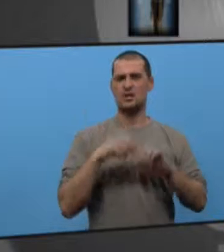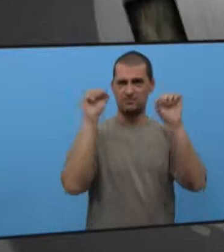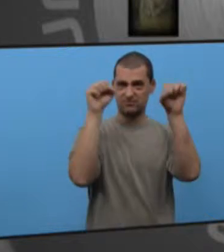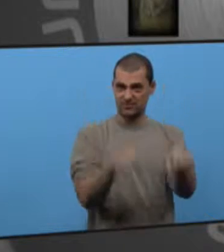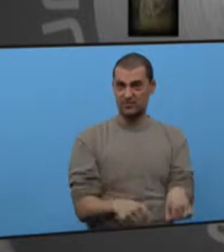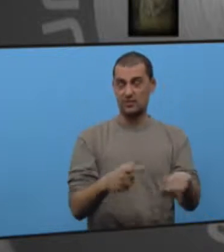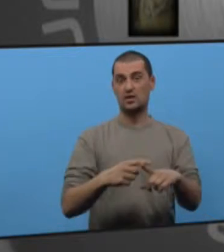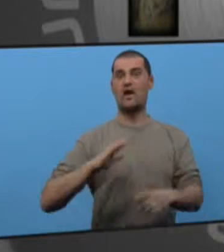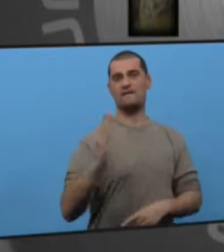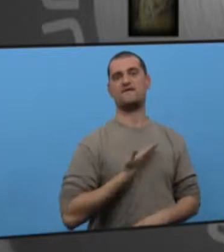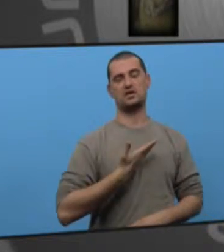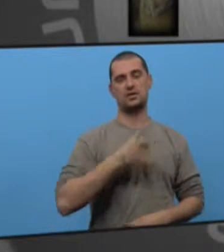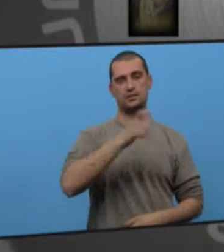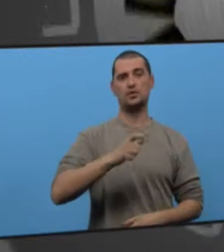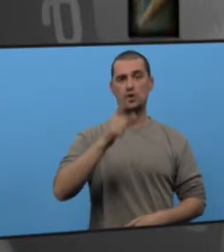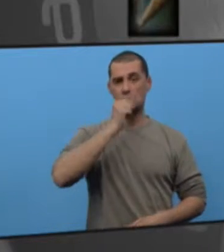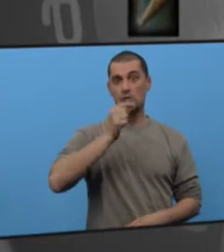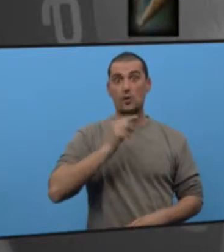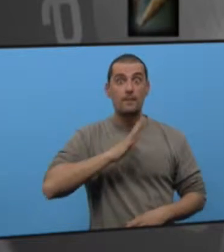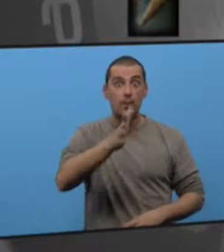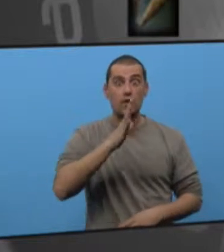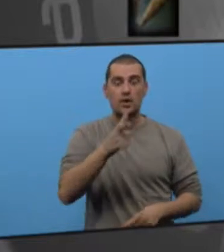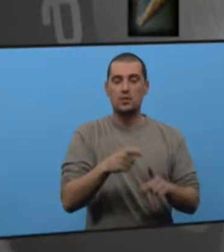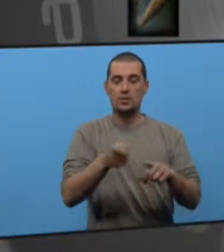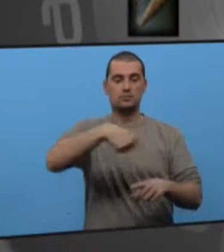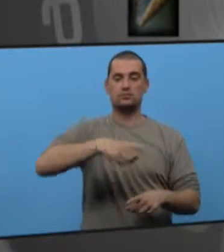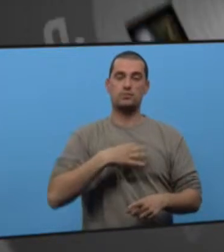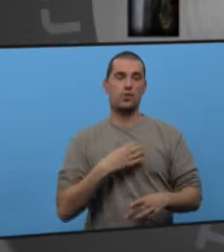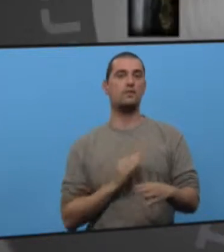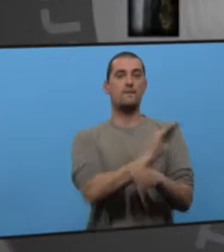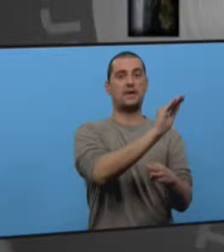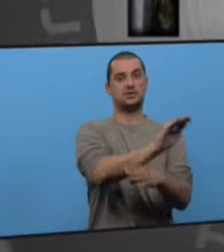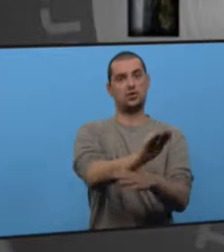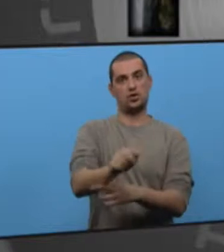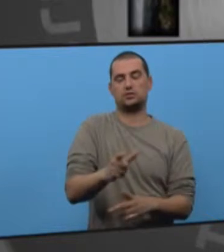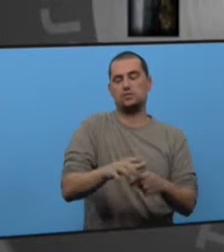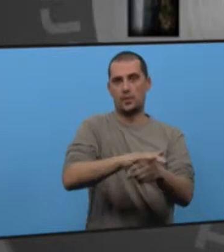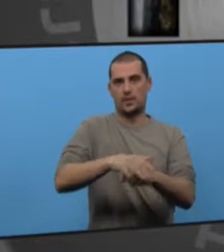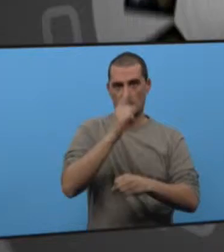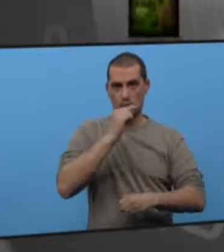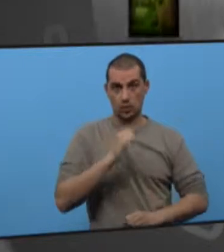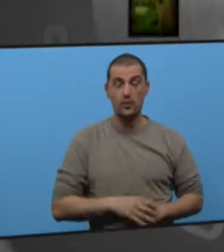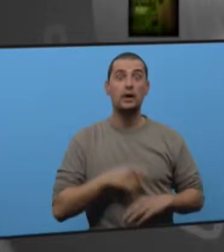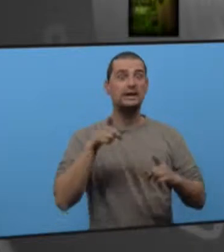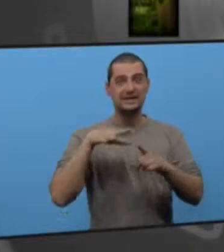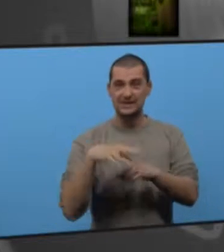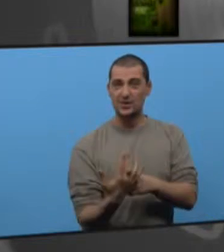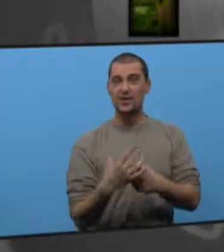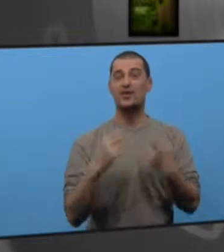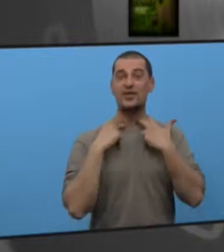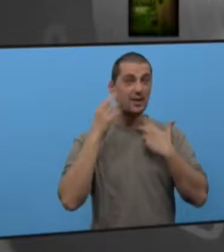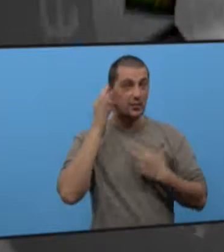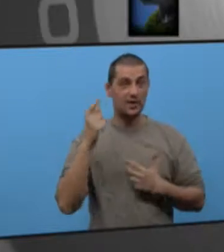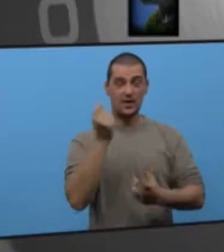que perxudica os lucenses xa que impediu que se realizasen inversións na provincia. Fronte a esta situación, a deputada